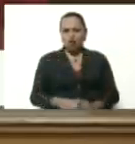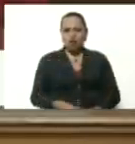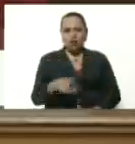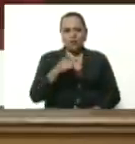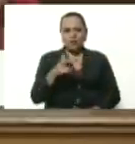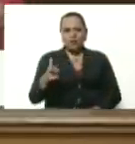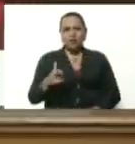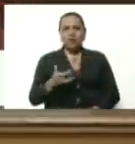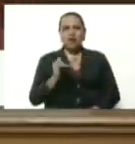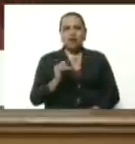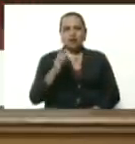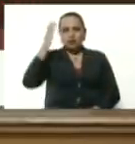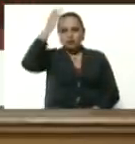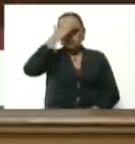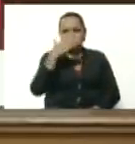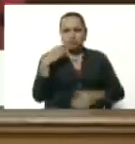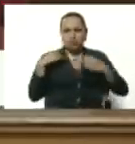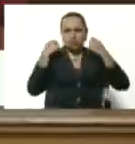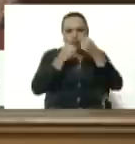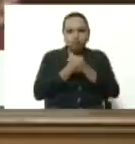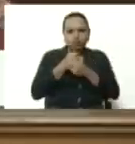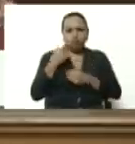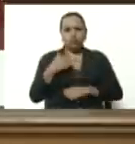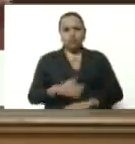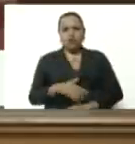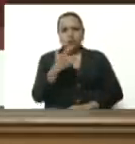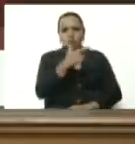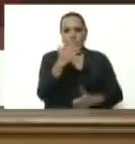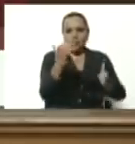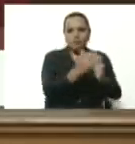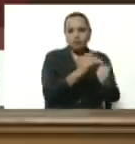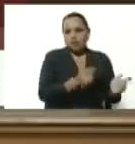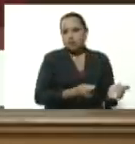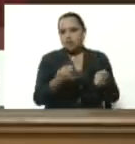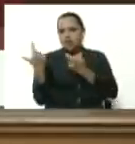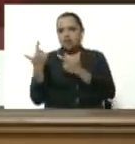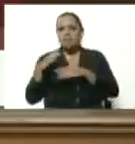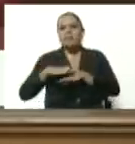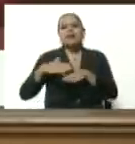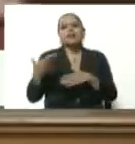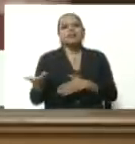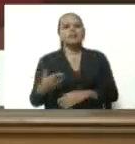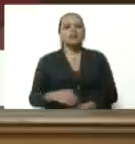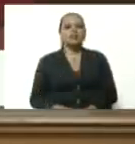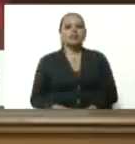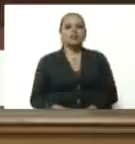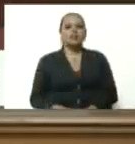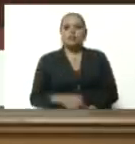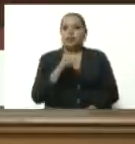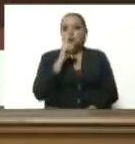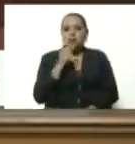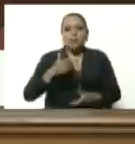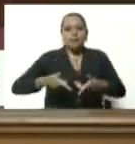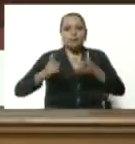con toda la protección de bioseguridad, buscan a la persona y se la llevan. ¿Para qué? Para evitar que se